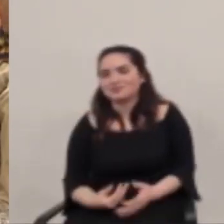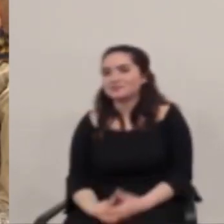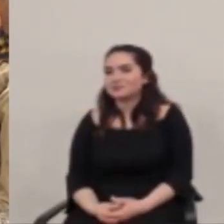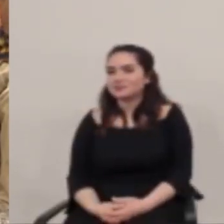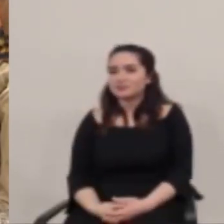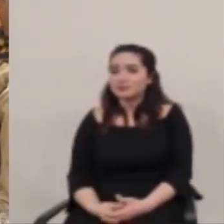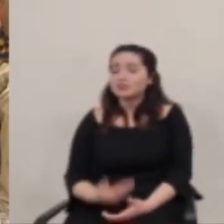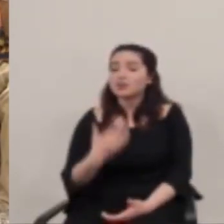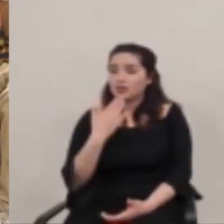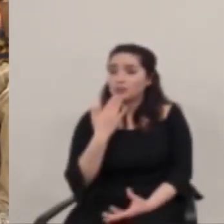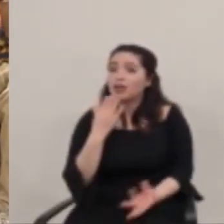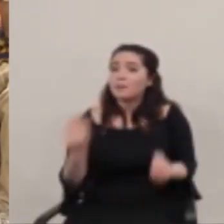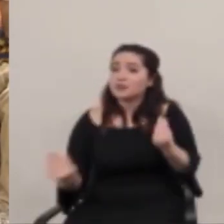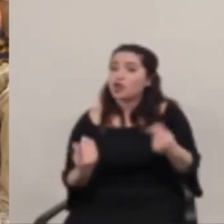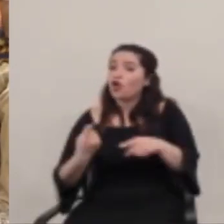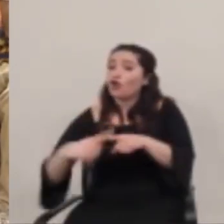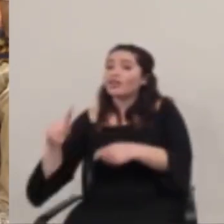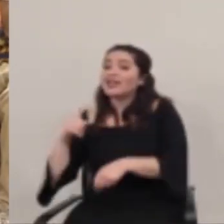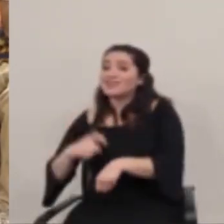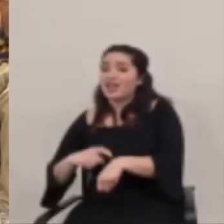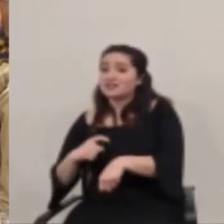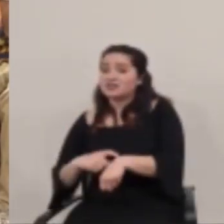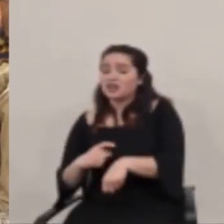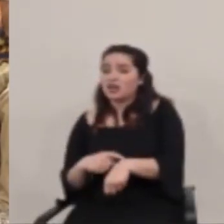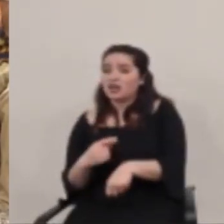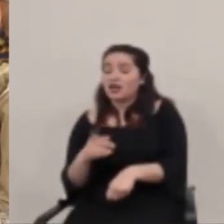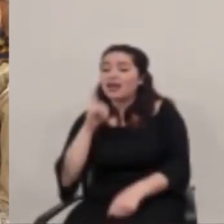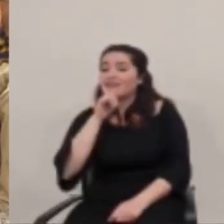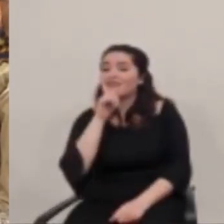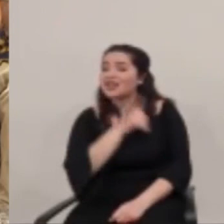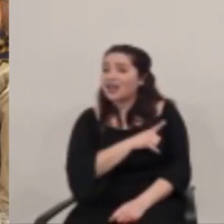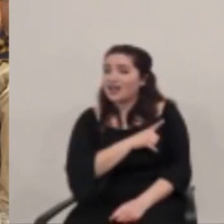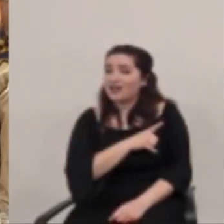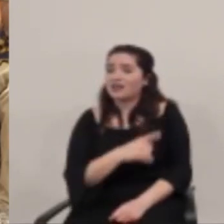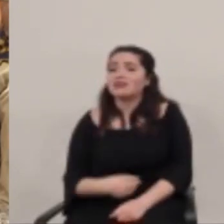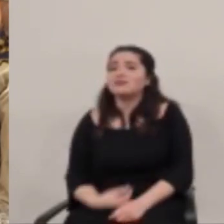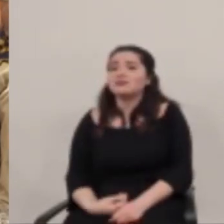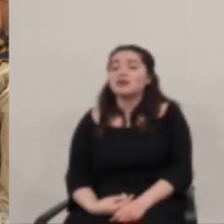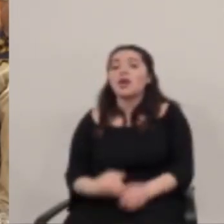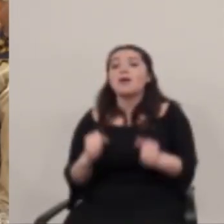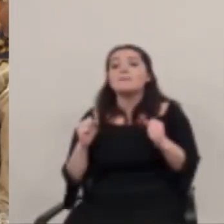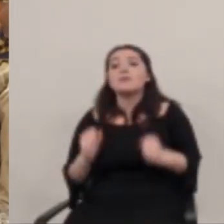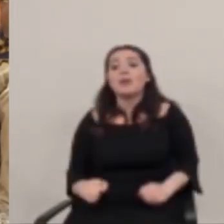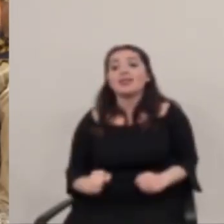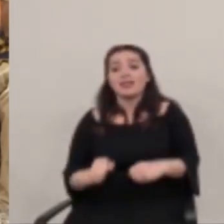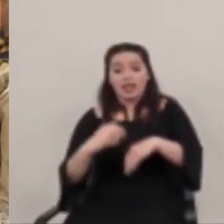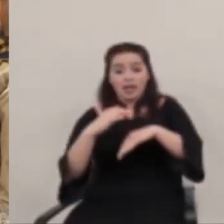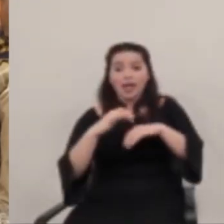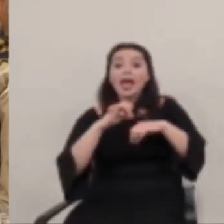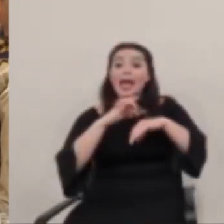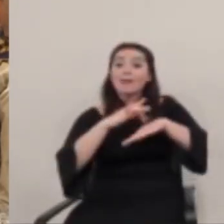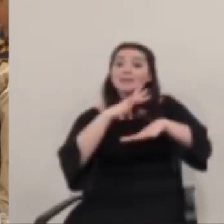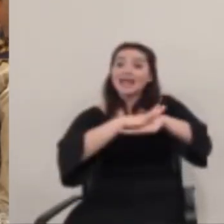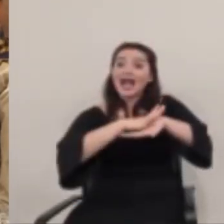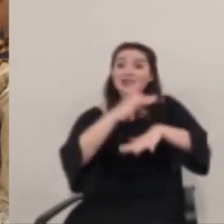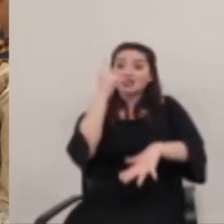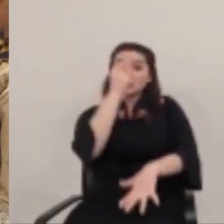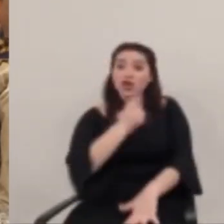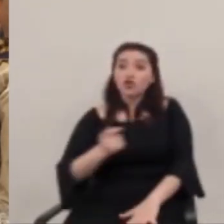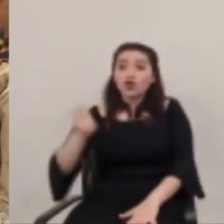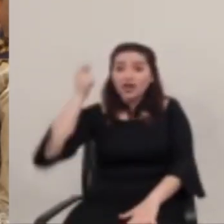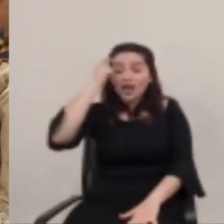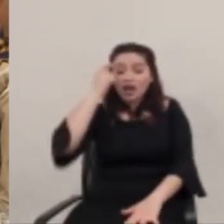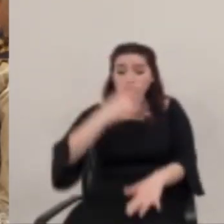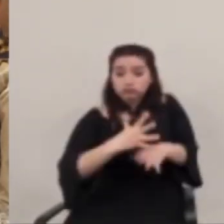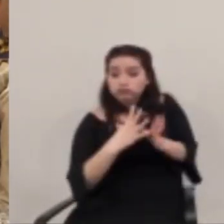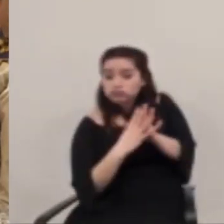También nos ha pasado en otra instancia, en la que finalmente poder aplicar la teoría a un contexto real